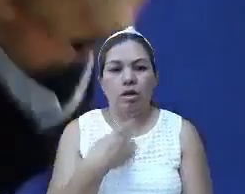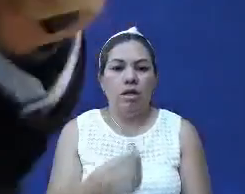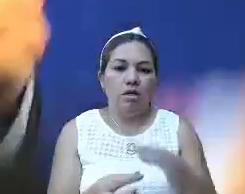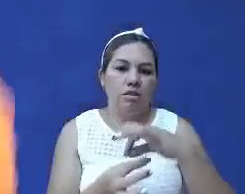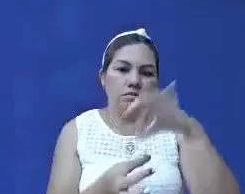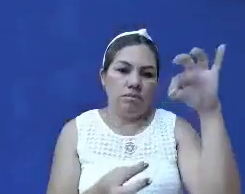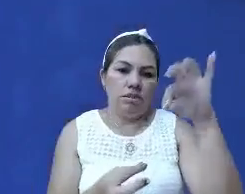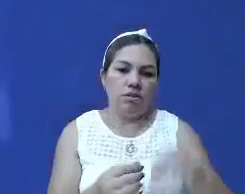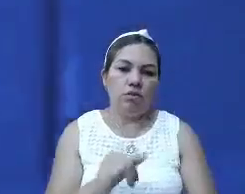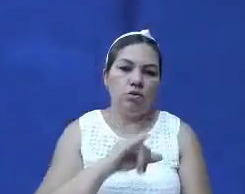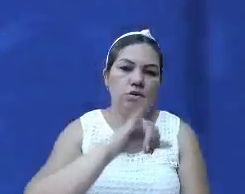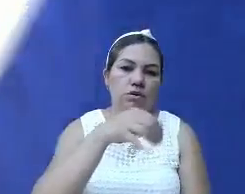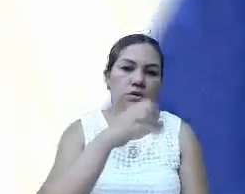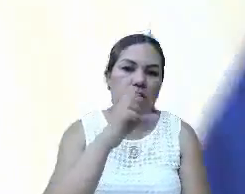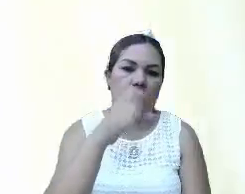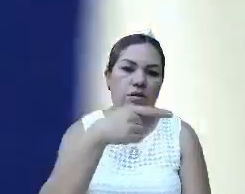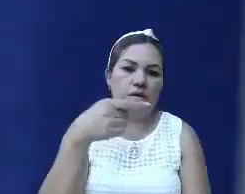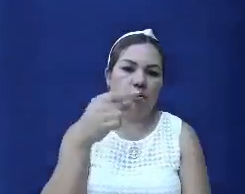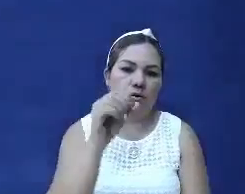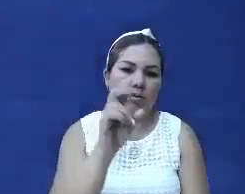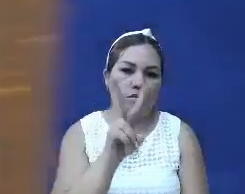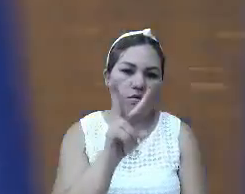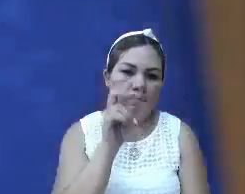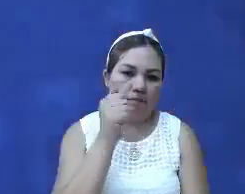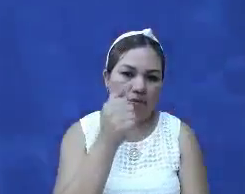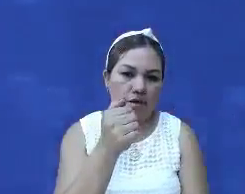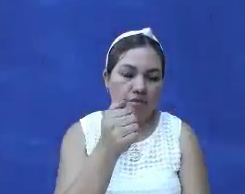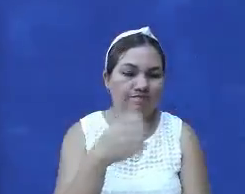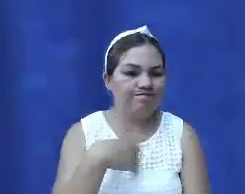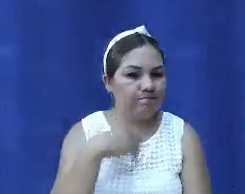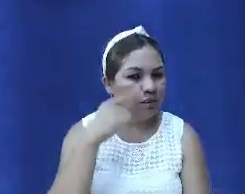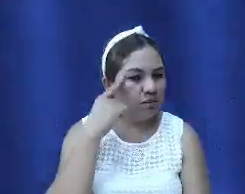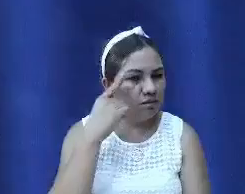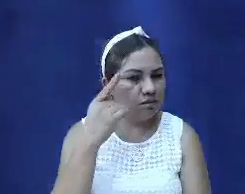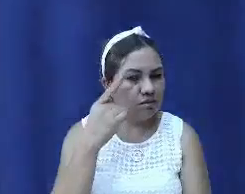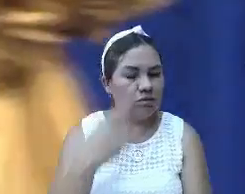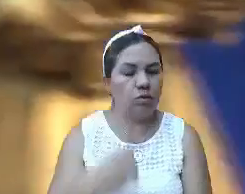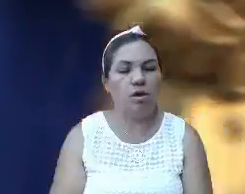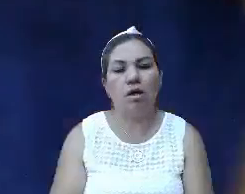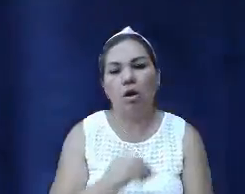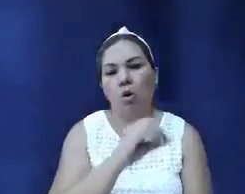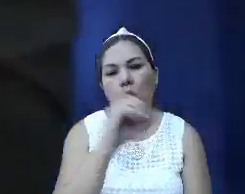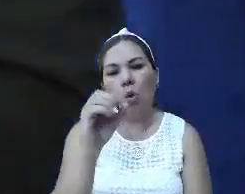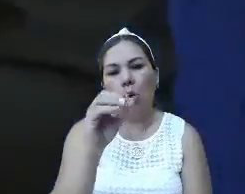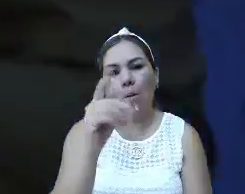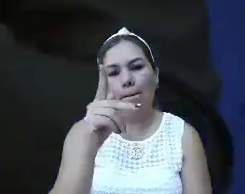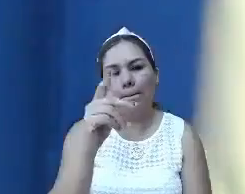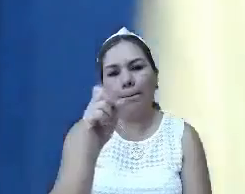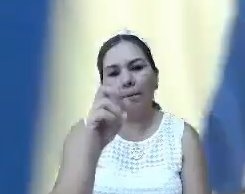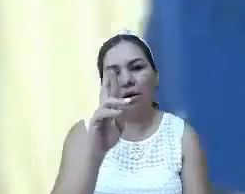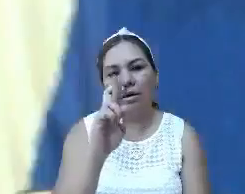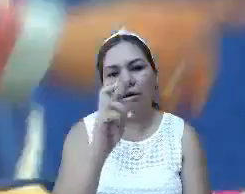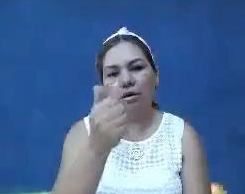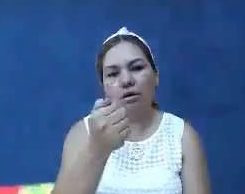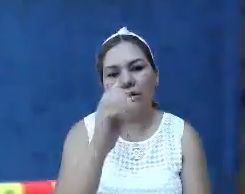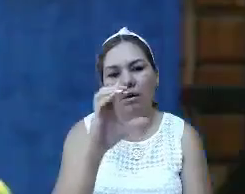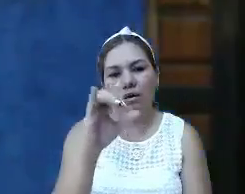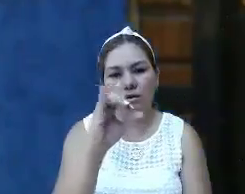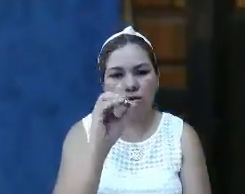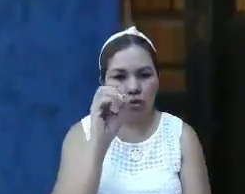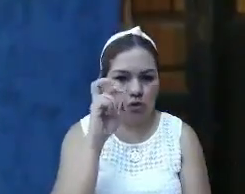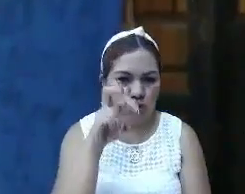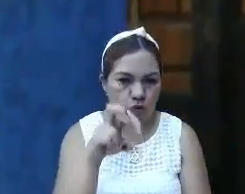Espíritu de Jehová. ¿Saben cuál es la operación del Espíritu de Jehová? Es el espíritu de la